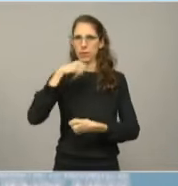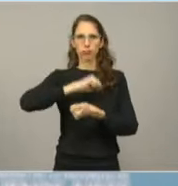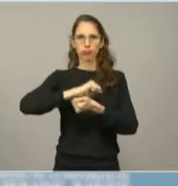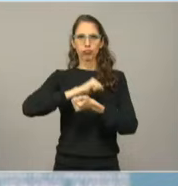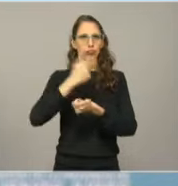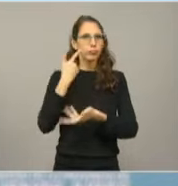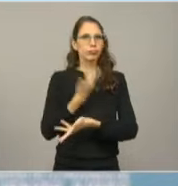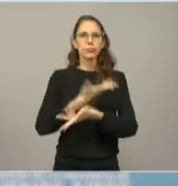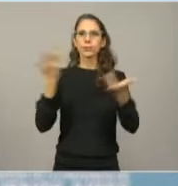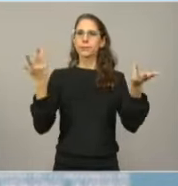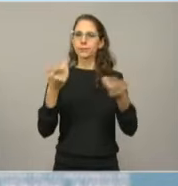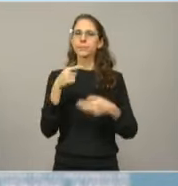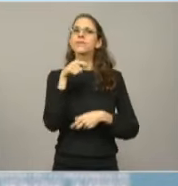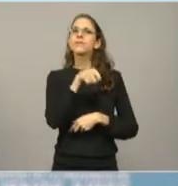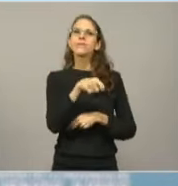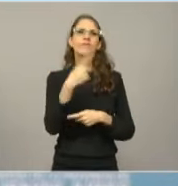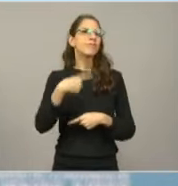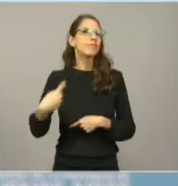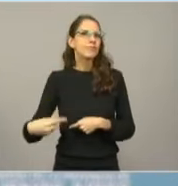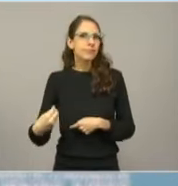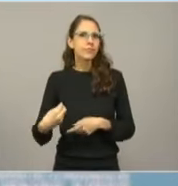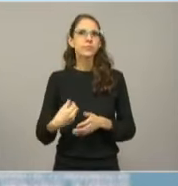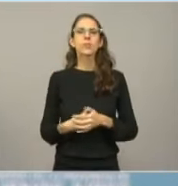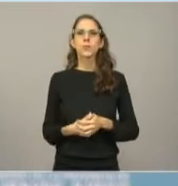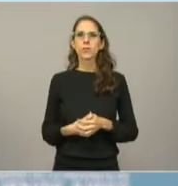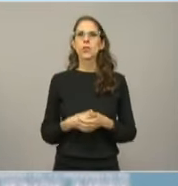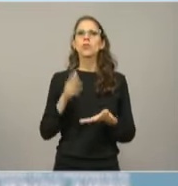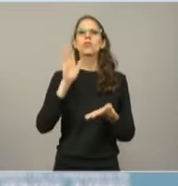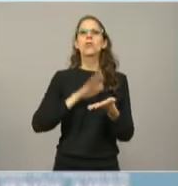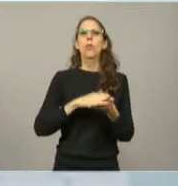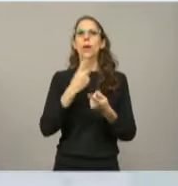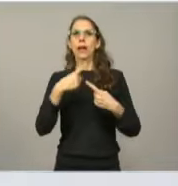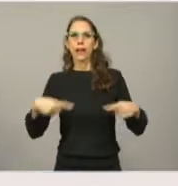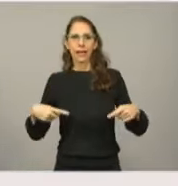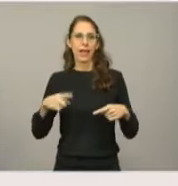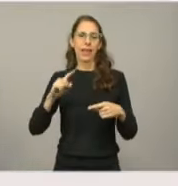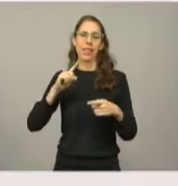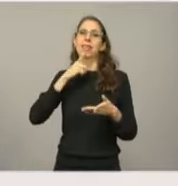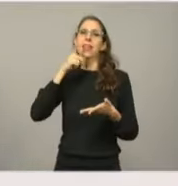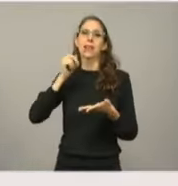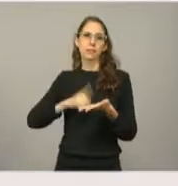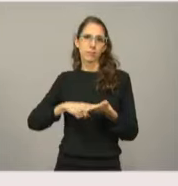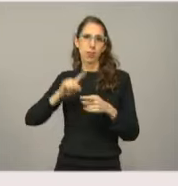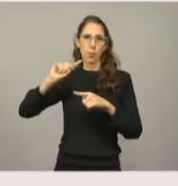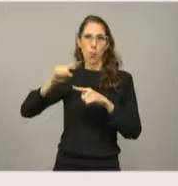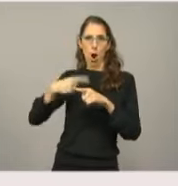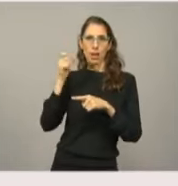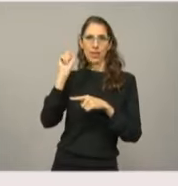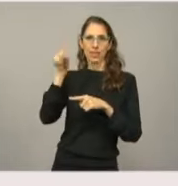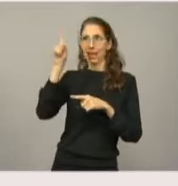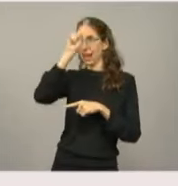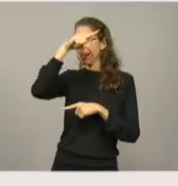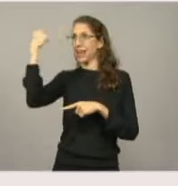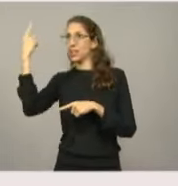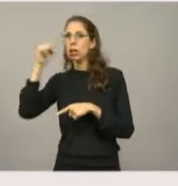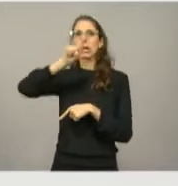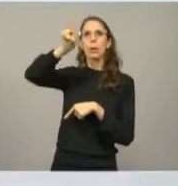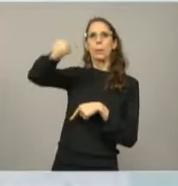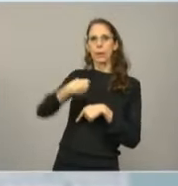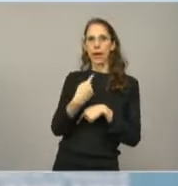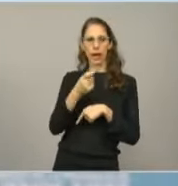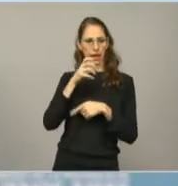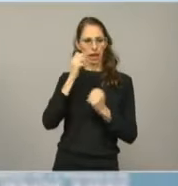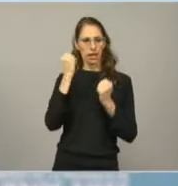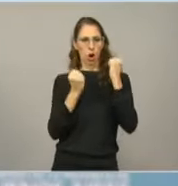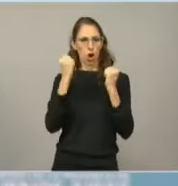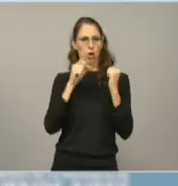eh sobre eh las consecuencias de las políticas económicas nacionales en la provincia de Buenos Aires en la finanzas de